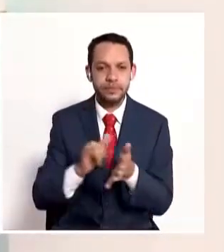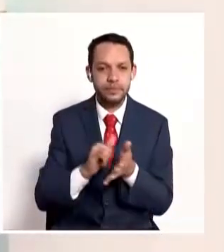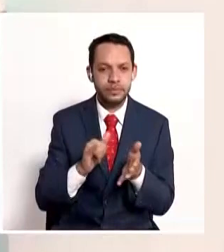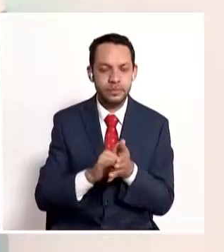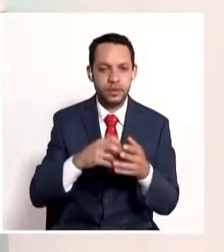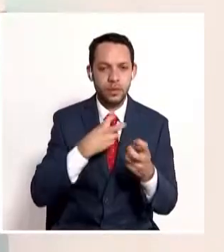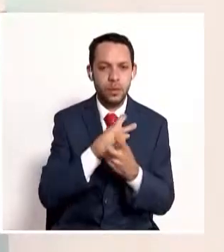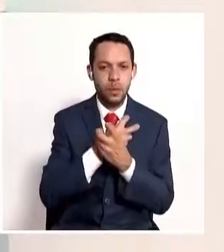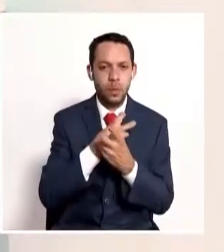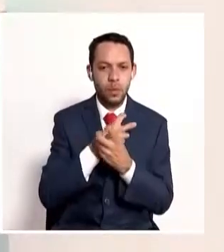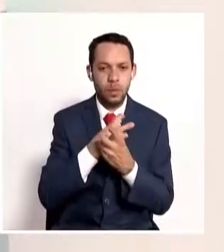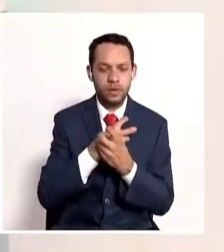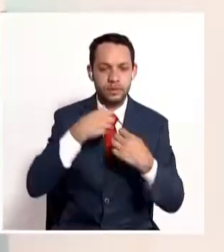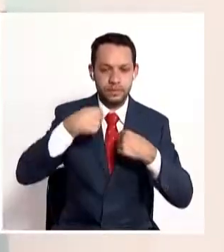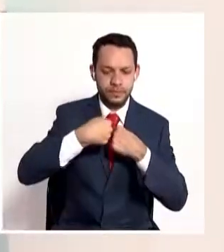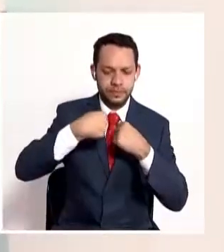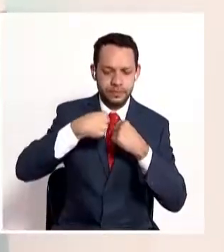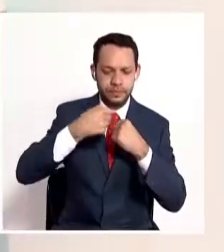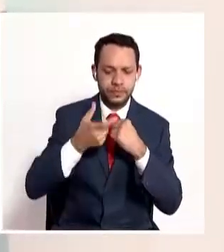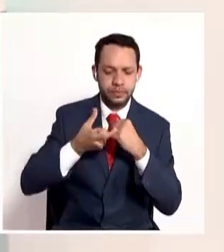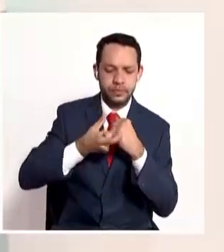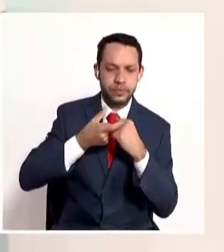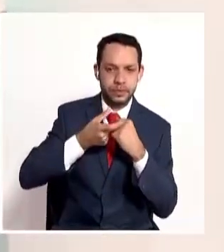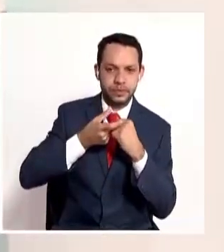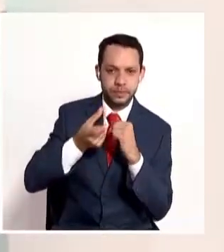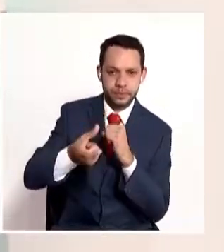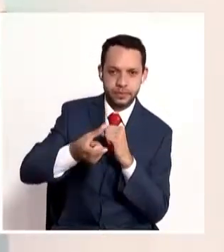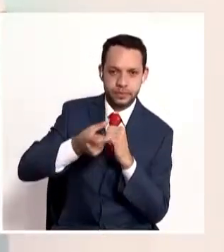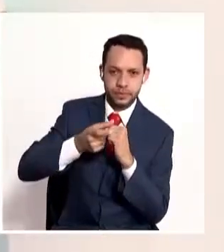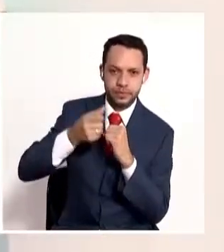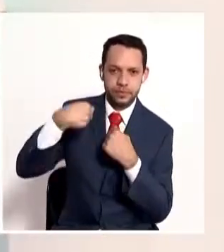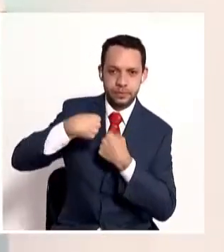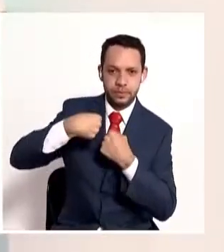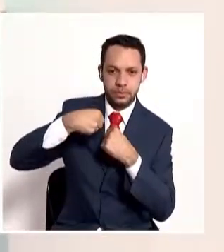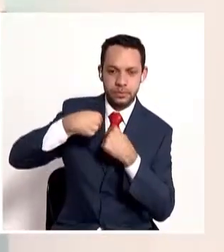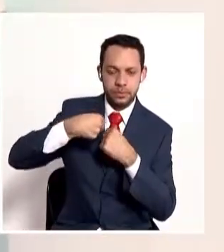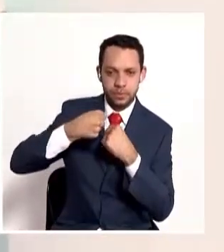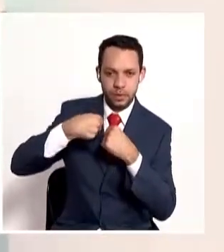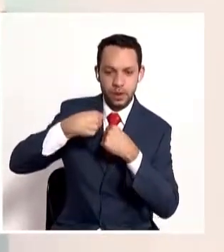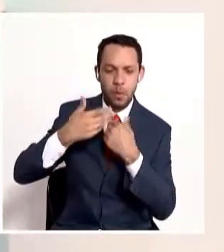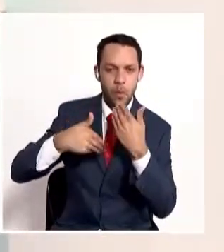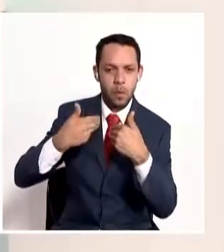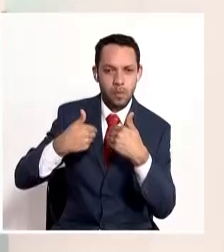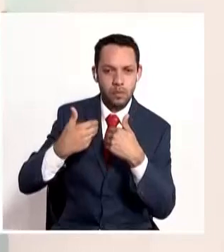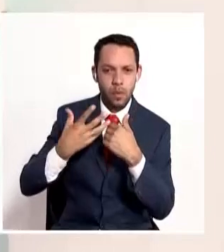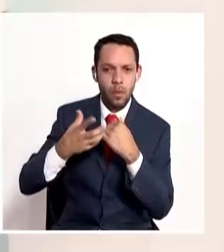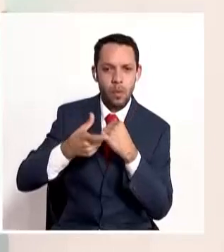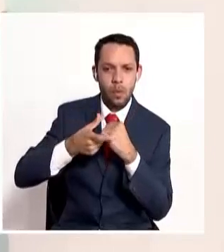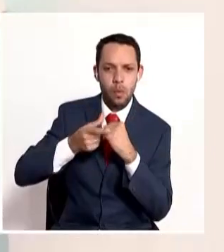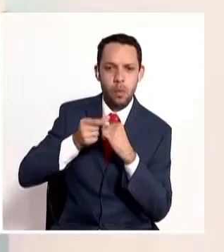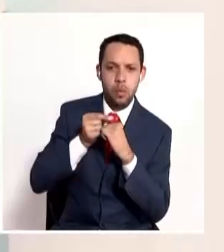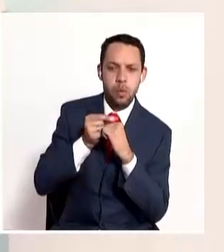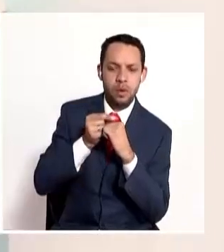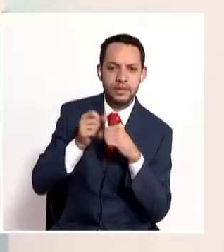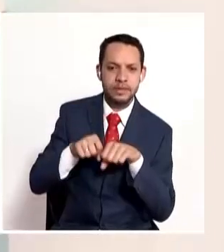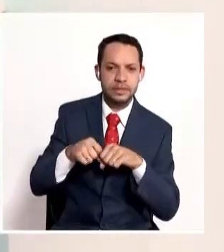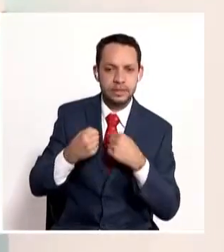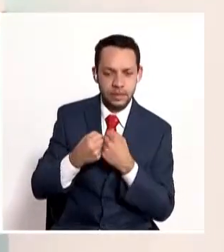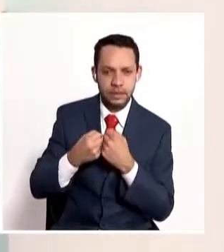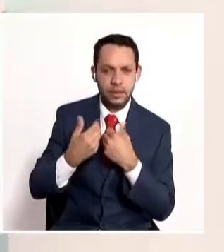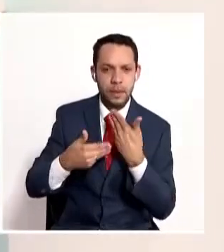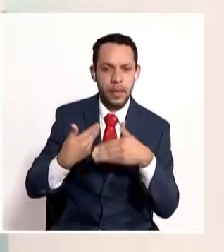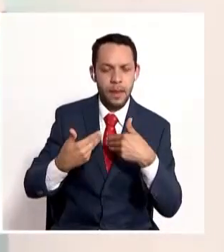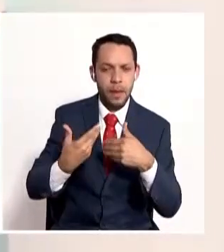un movimiento fluido comienza a presentar un desgaste o un deterioro pero que nos lleva a tener ese interior ese